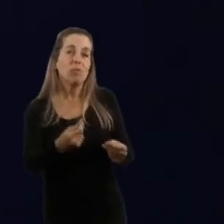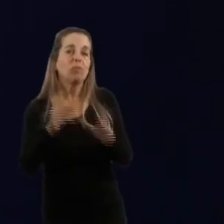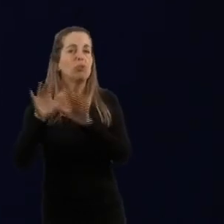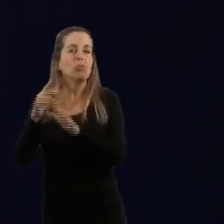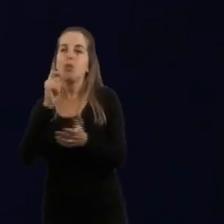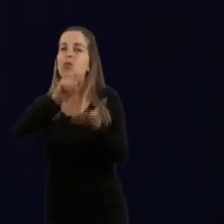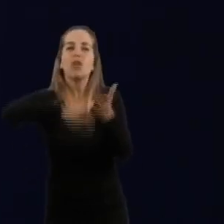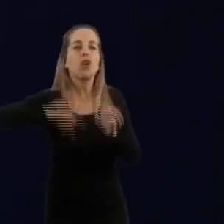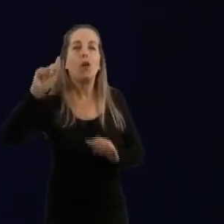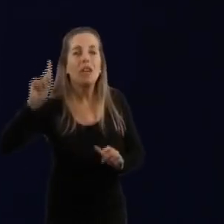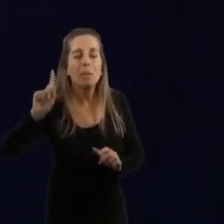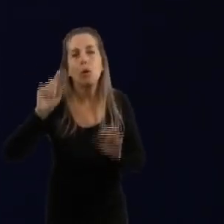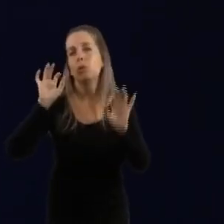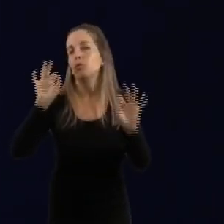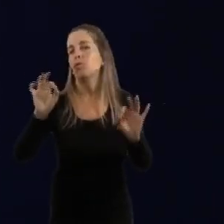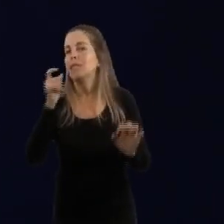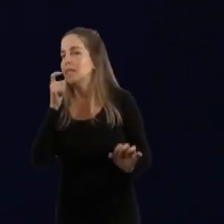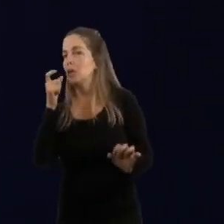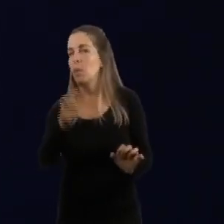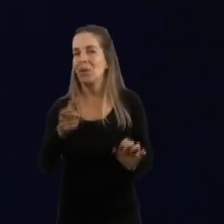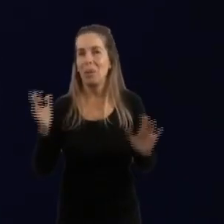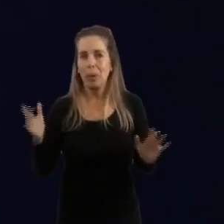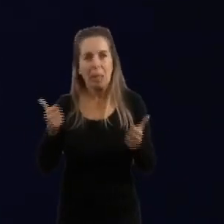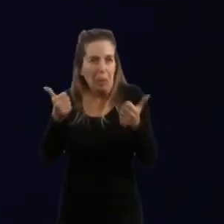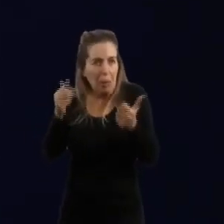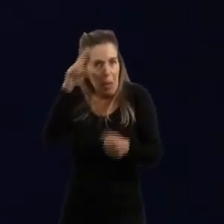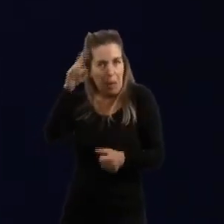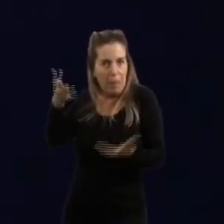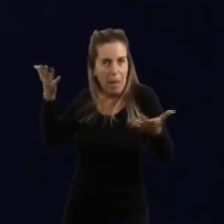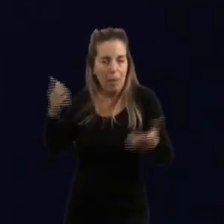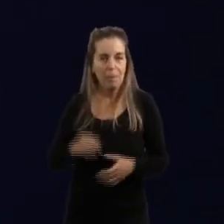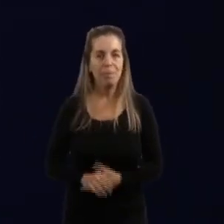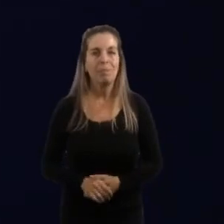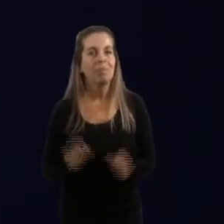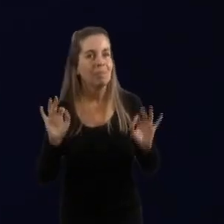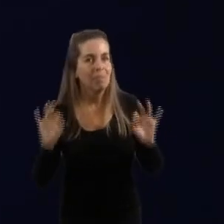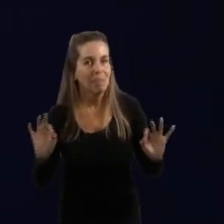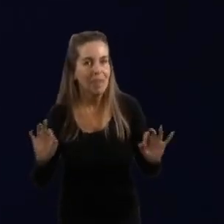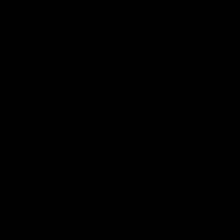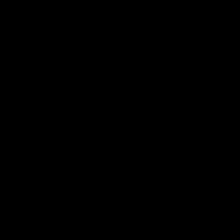y no lo firmo, como han hecho otros, por supuesto, y es muy respetable, por supuesto. Listo.